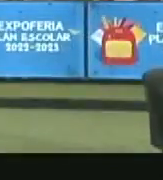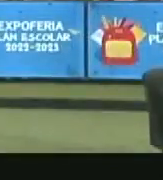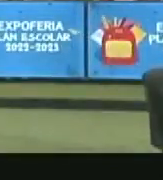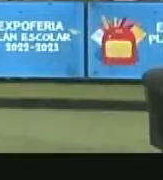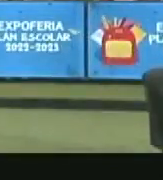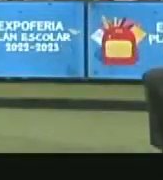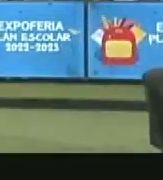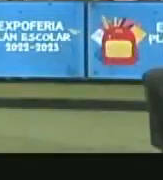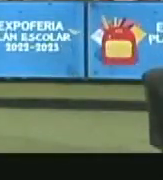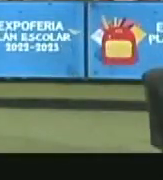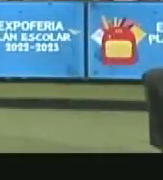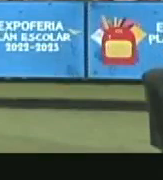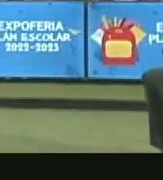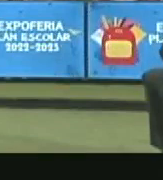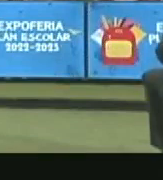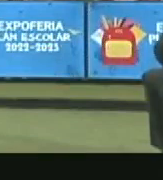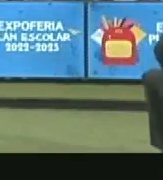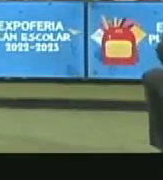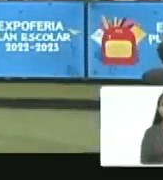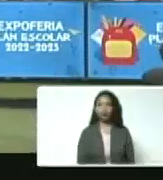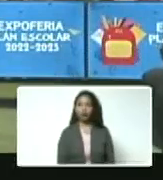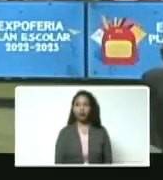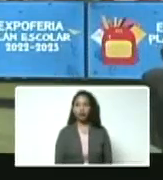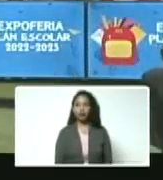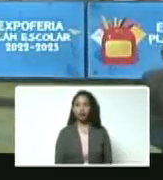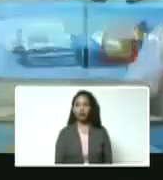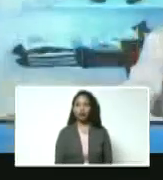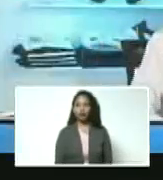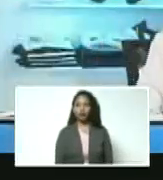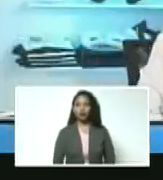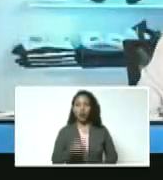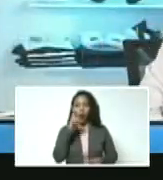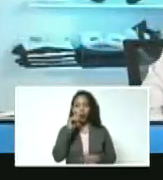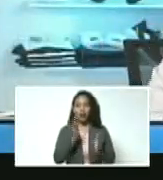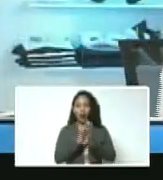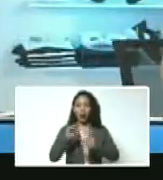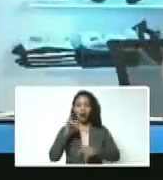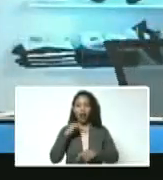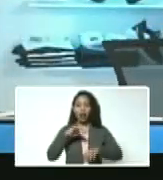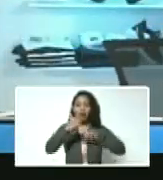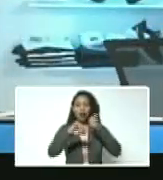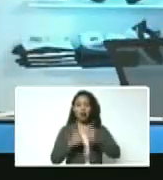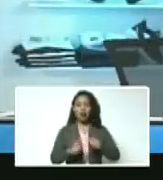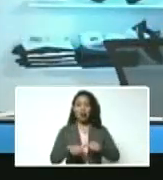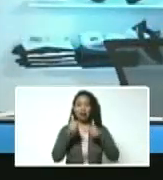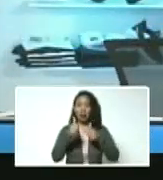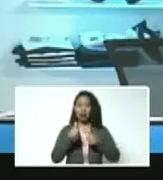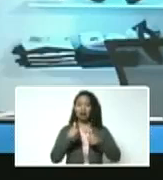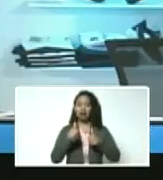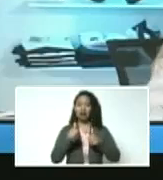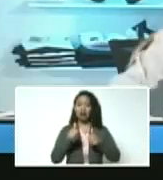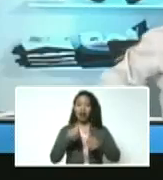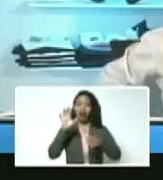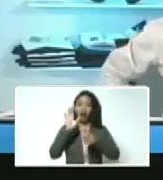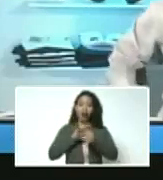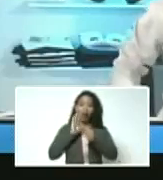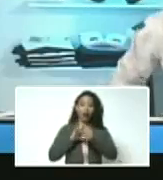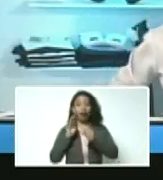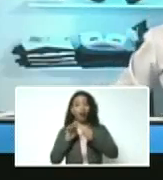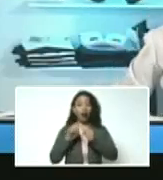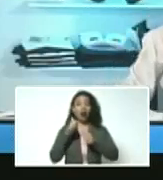San Juan de Guatire con su director Tony Melchor en La Parranda, bien tocada, bien cantada y